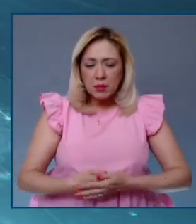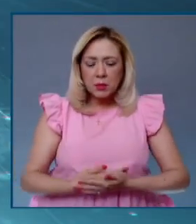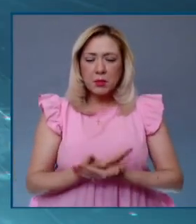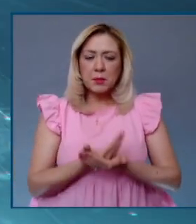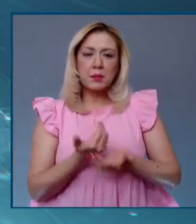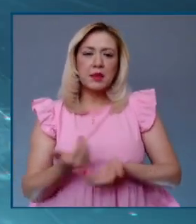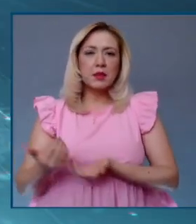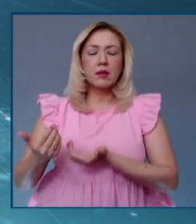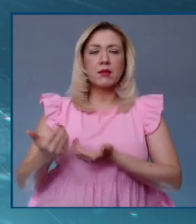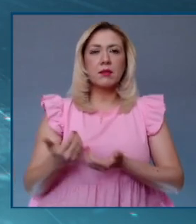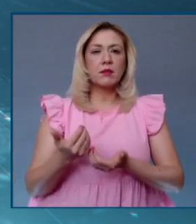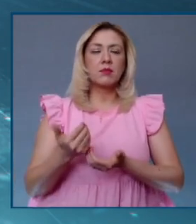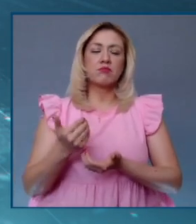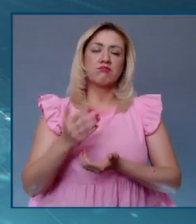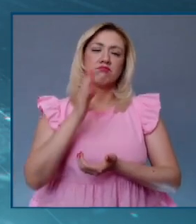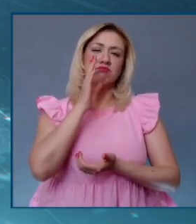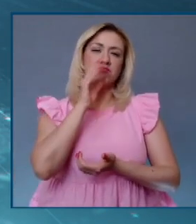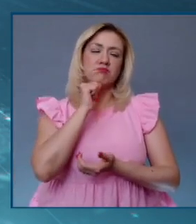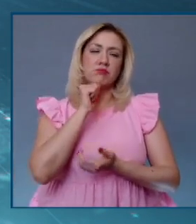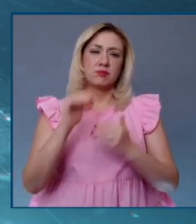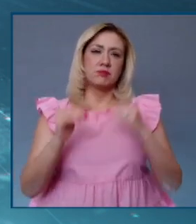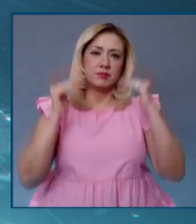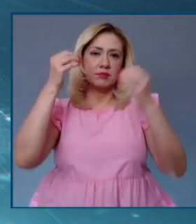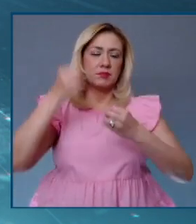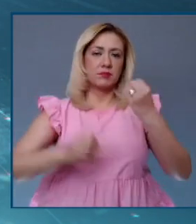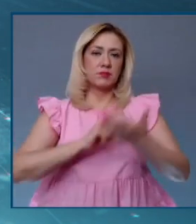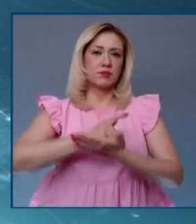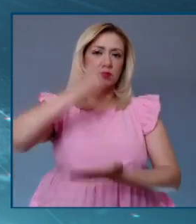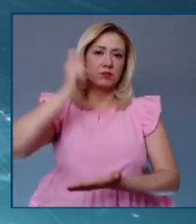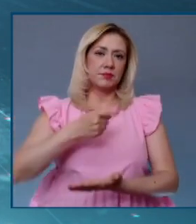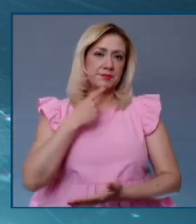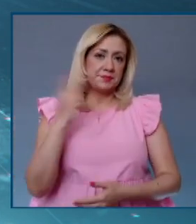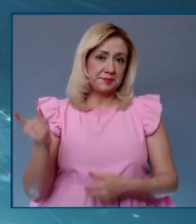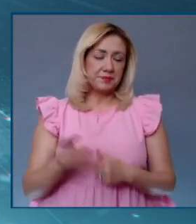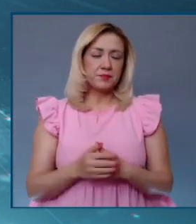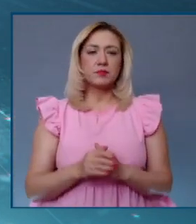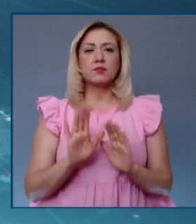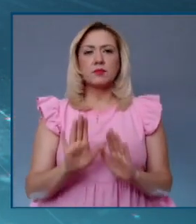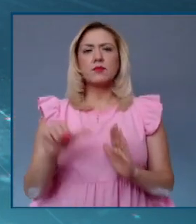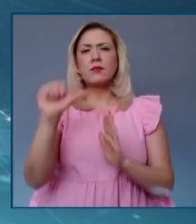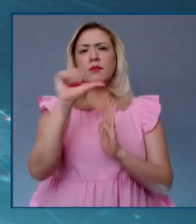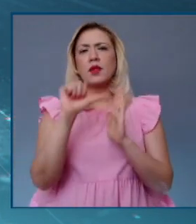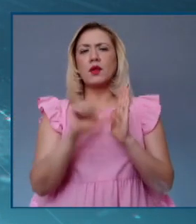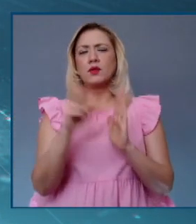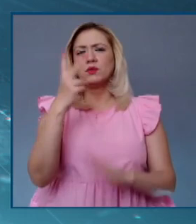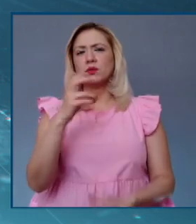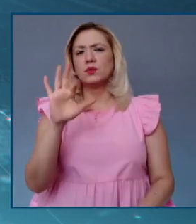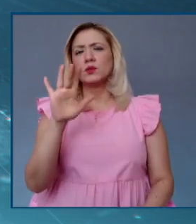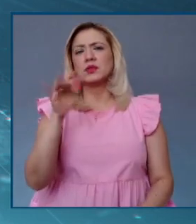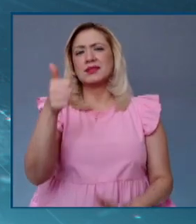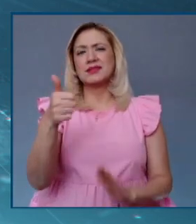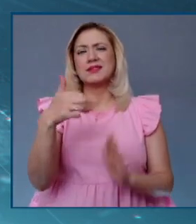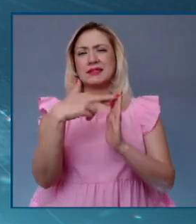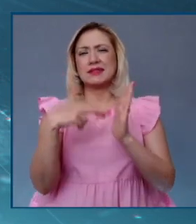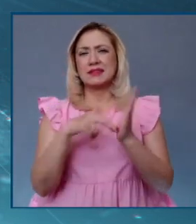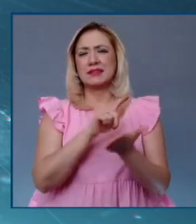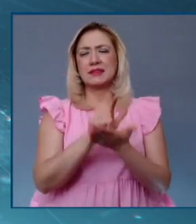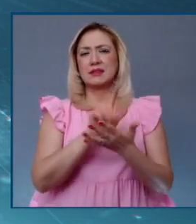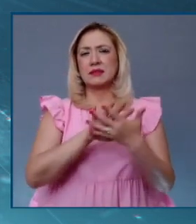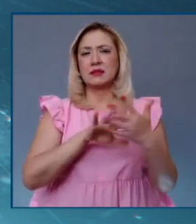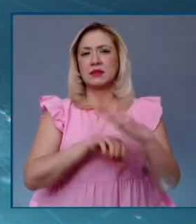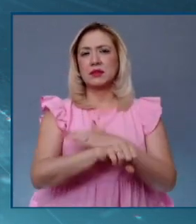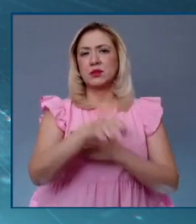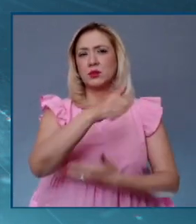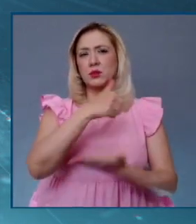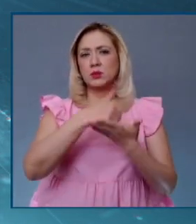La resolución de la Corte que invalidó el artículo 256 del Código Penal Capitalino no desaparece delitos